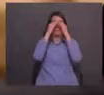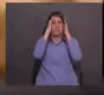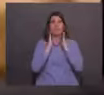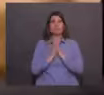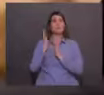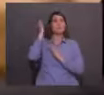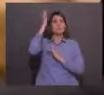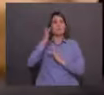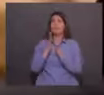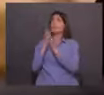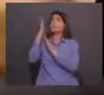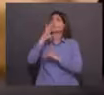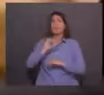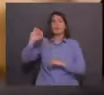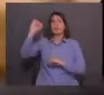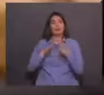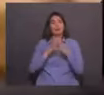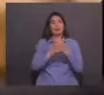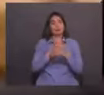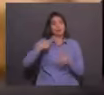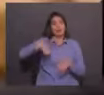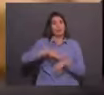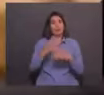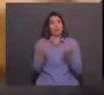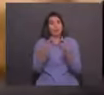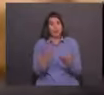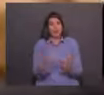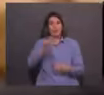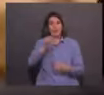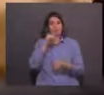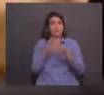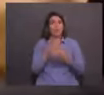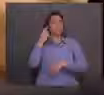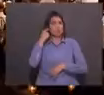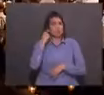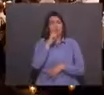Madre de Dios, ruega por nosotros, ahora y en la hora de nuestra muerte.